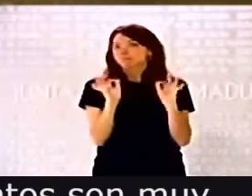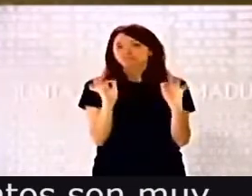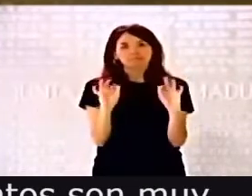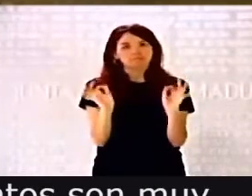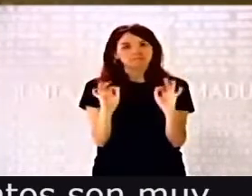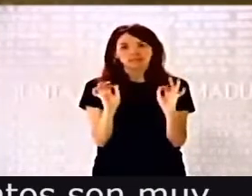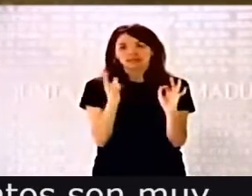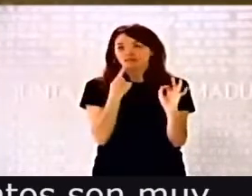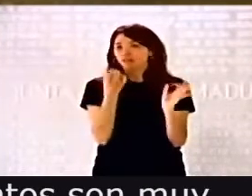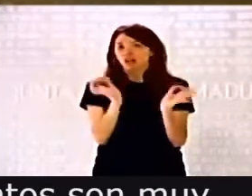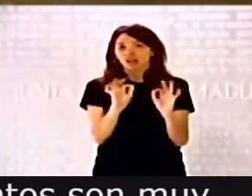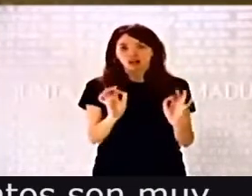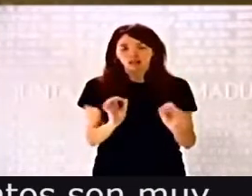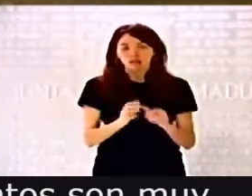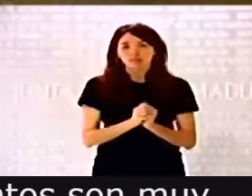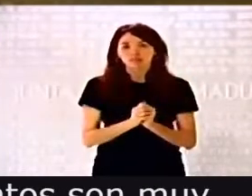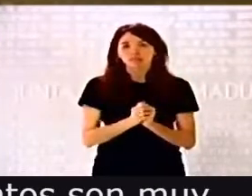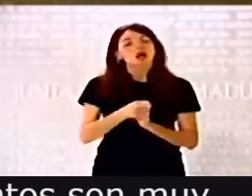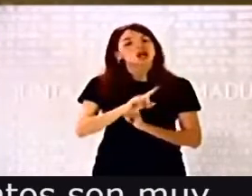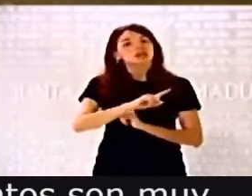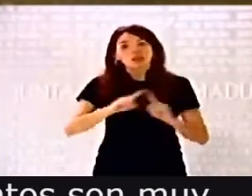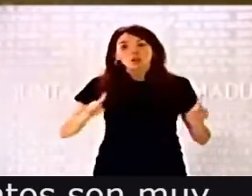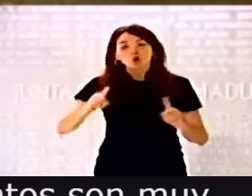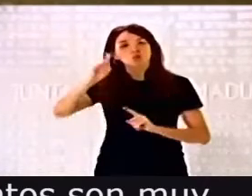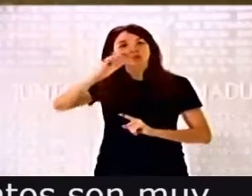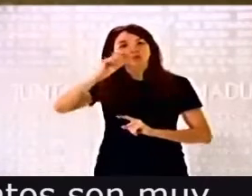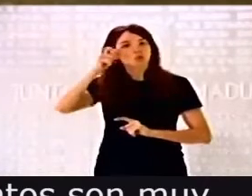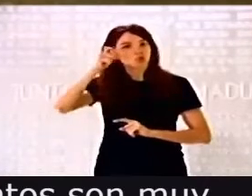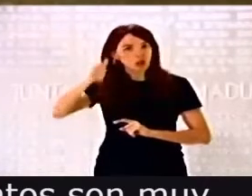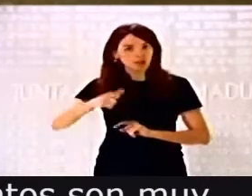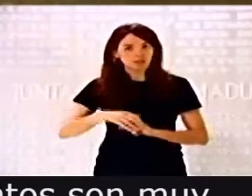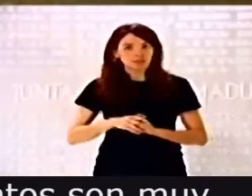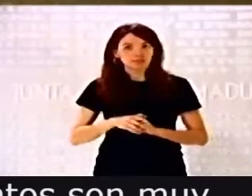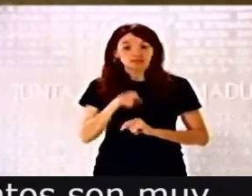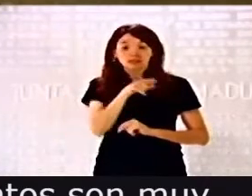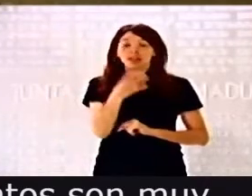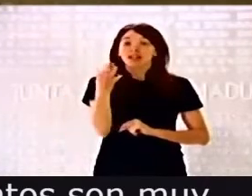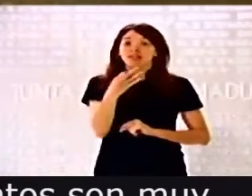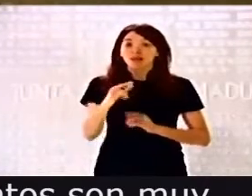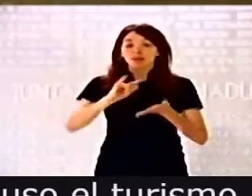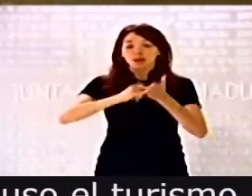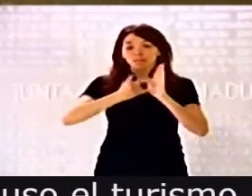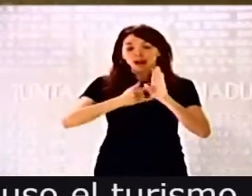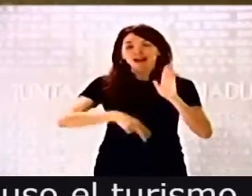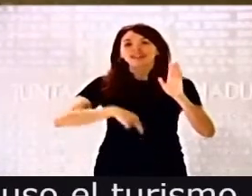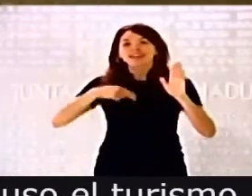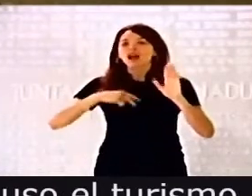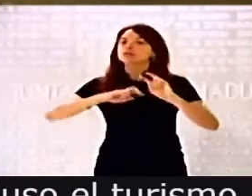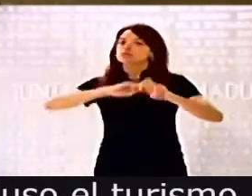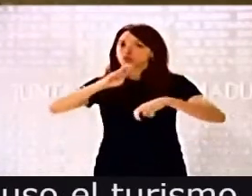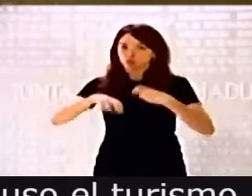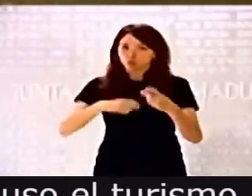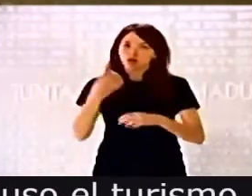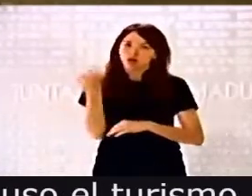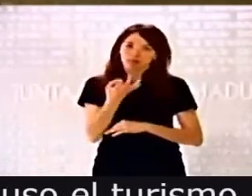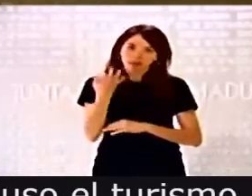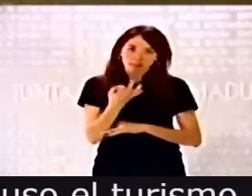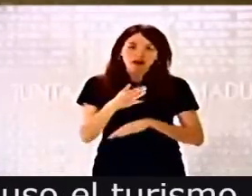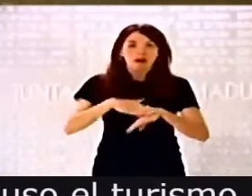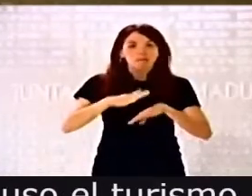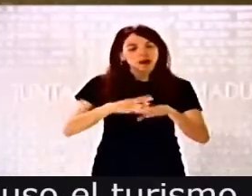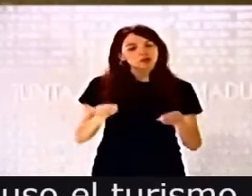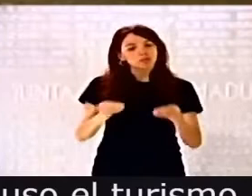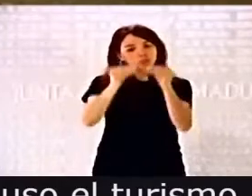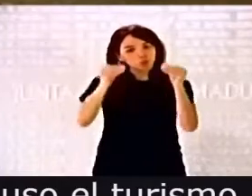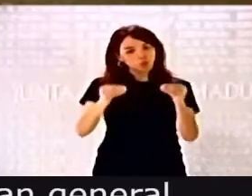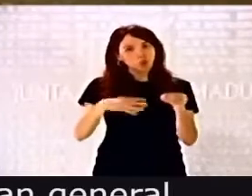historias, igual que incluso el turismo rural. Para eso ahora se tenía que modificar el Plan General Municipal para que pudiera ser